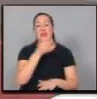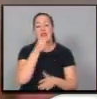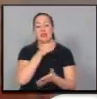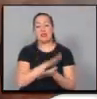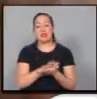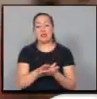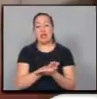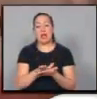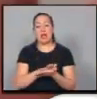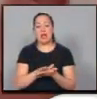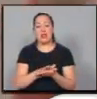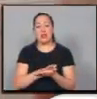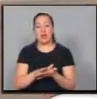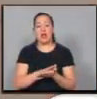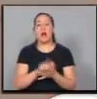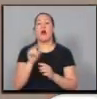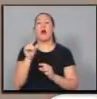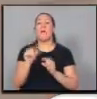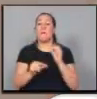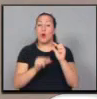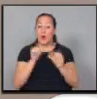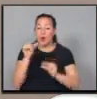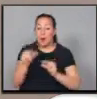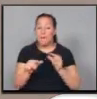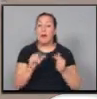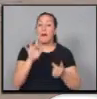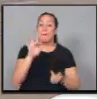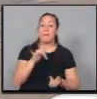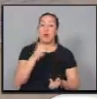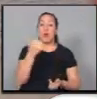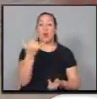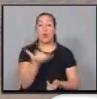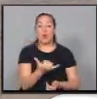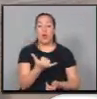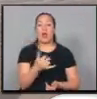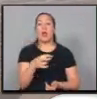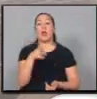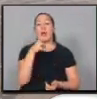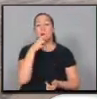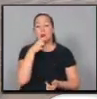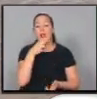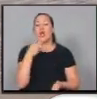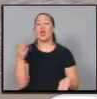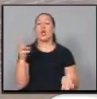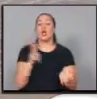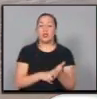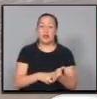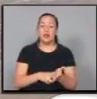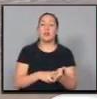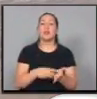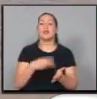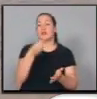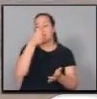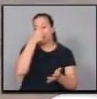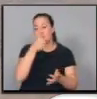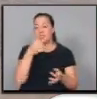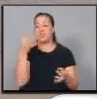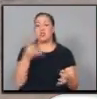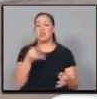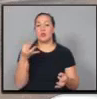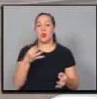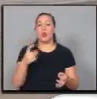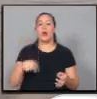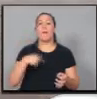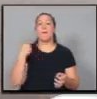Qué buena poco promo, a poco van llegando miércoles, jueves y el viernes otra vez un nuevo fin de semana. Seguramente vamos a tener